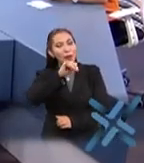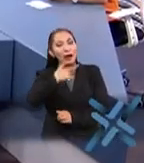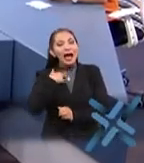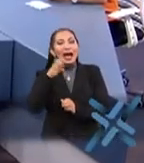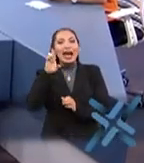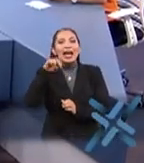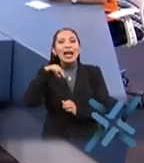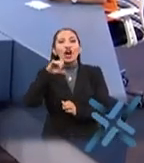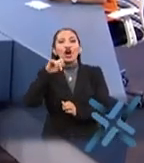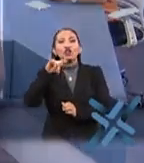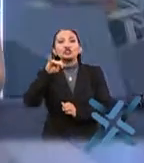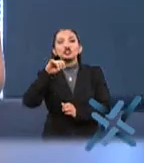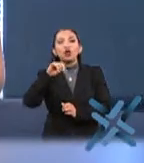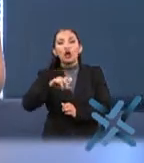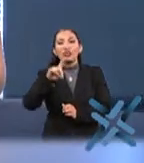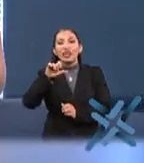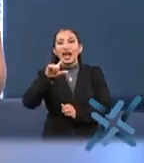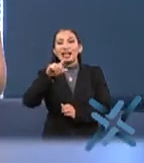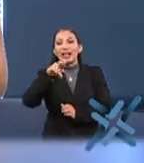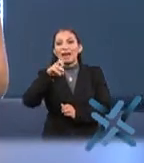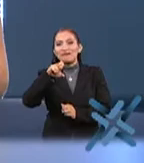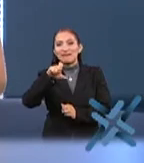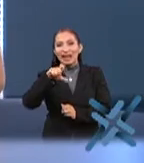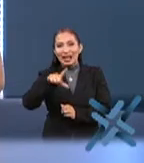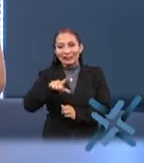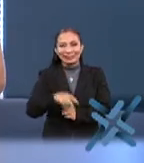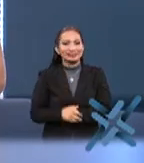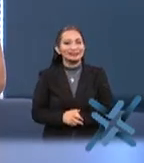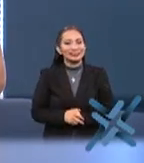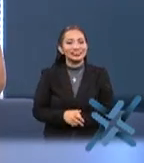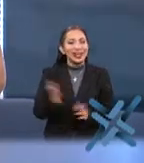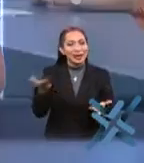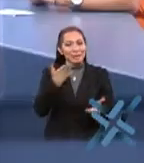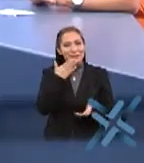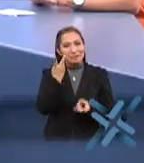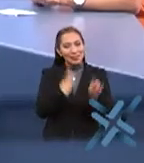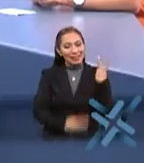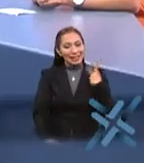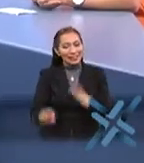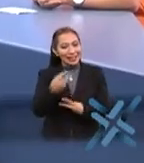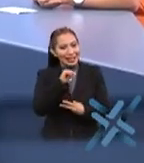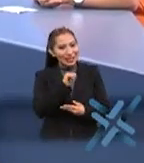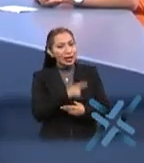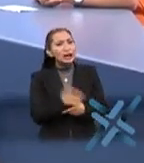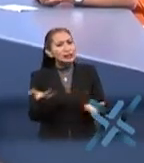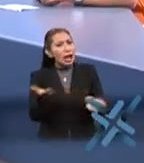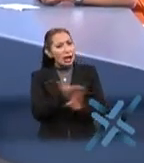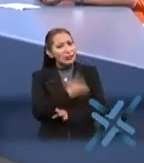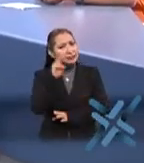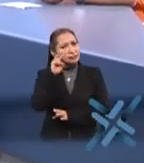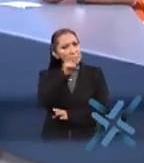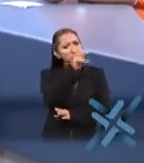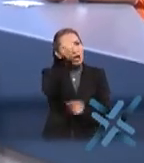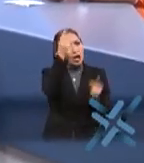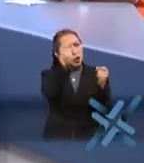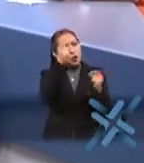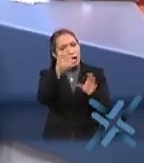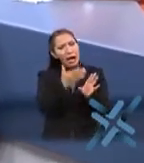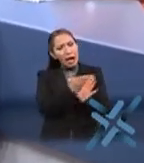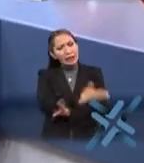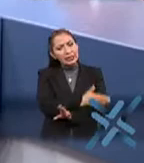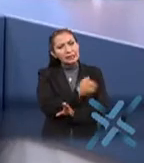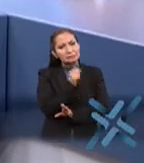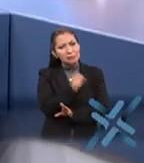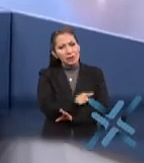llama En Corto, Dalia Valp. Dalia, muy buenos días. Muy buenos días, Omar. Bienvenida, Buenos Dalia. días, Ana Cristina. También ya te habíamos visto en algunas emisiones que se